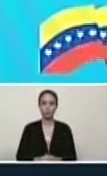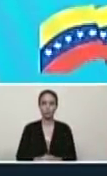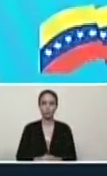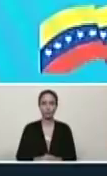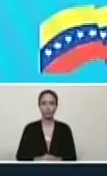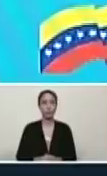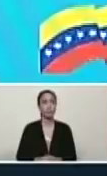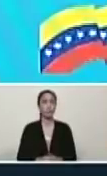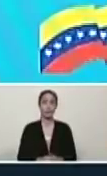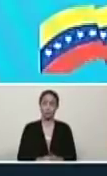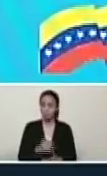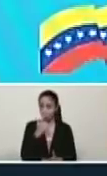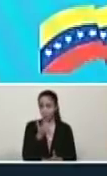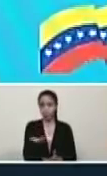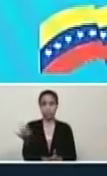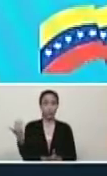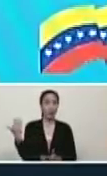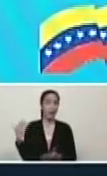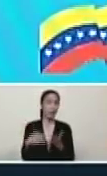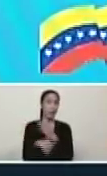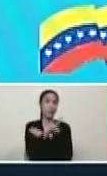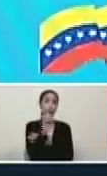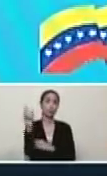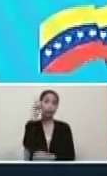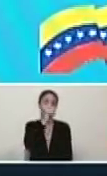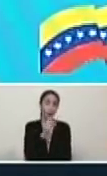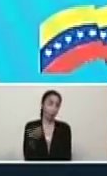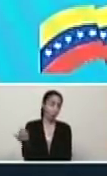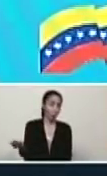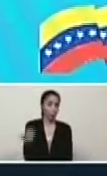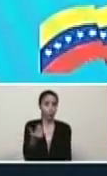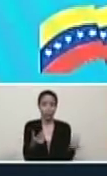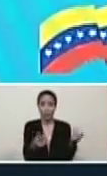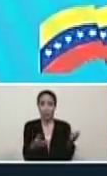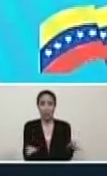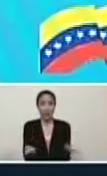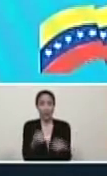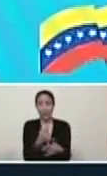En 200 años de repúblicas,